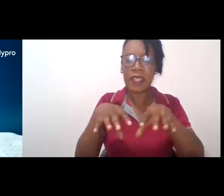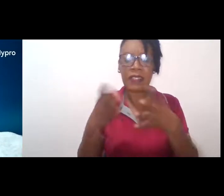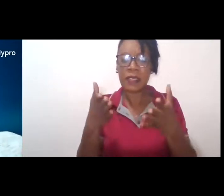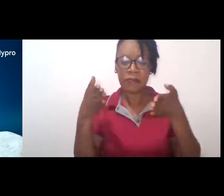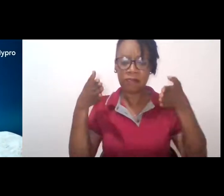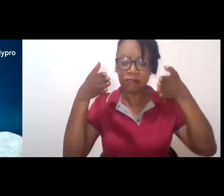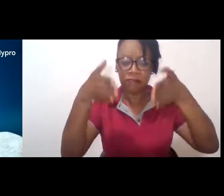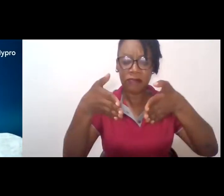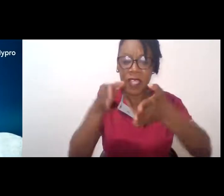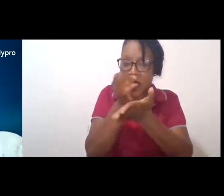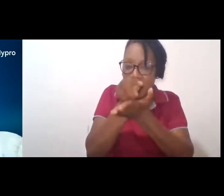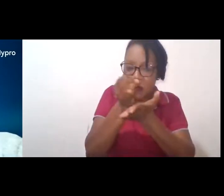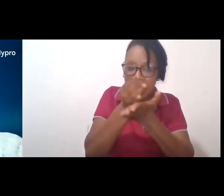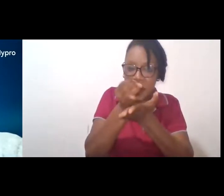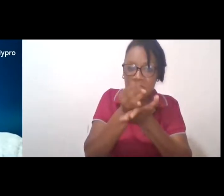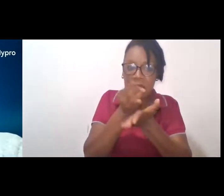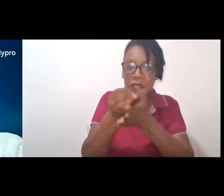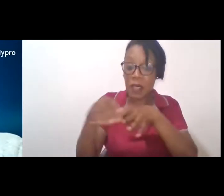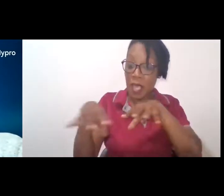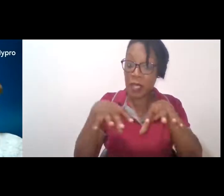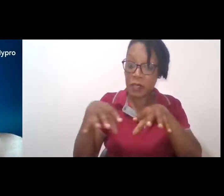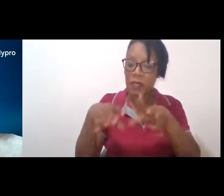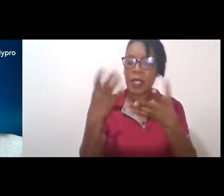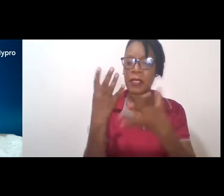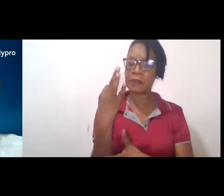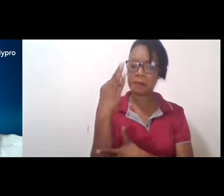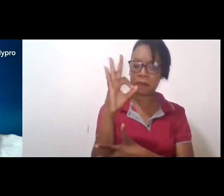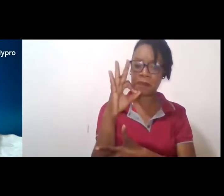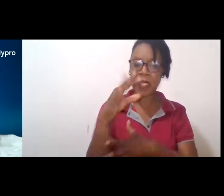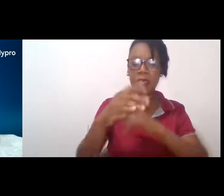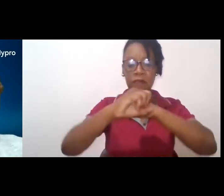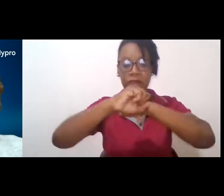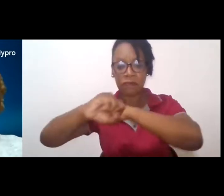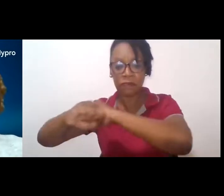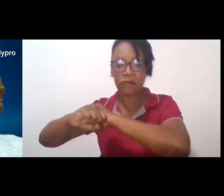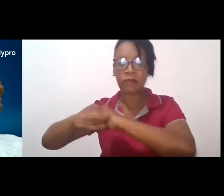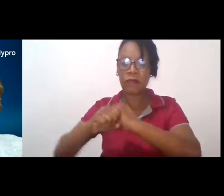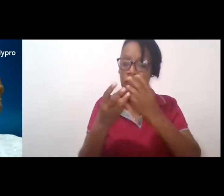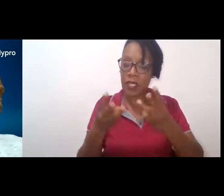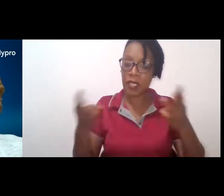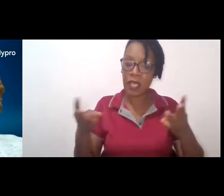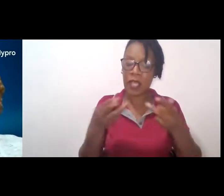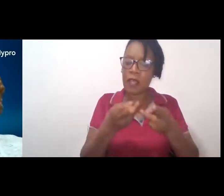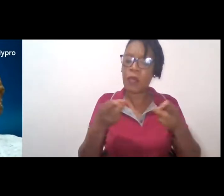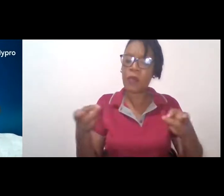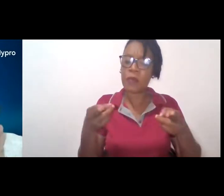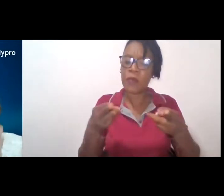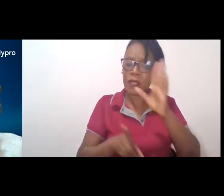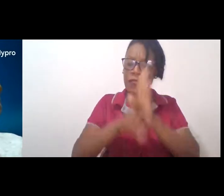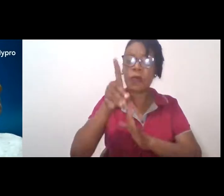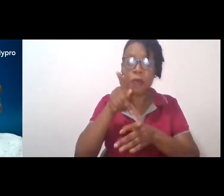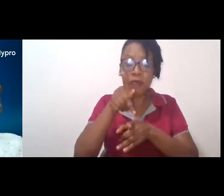la investigación, acción formativa, divulgación de materiales, recursos para el desarrollo profesional